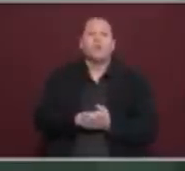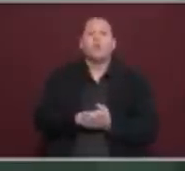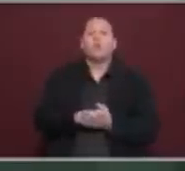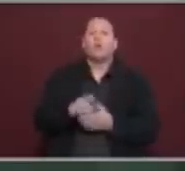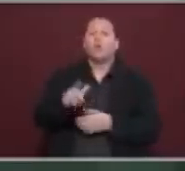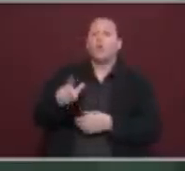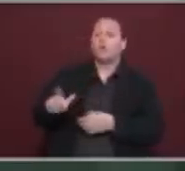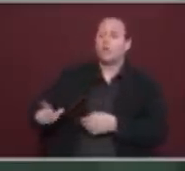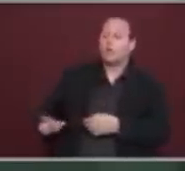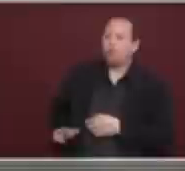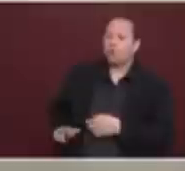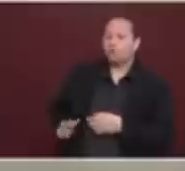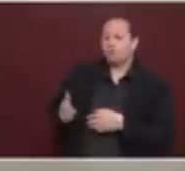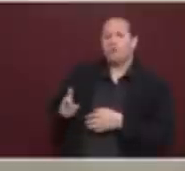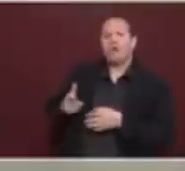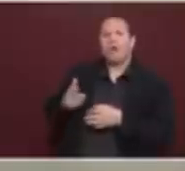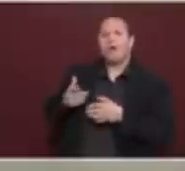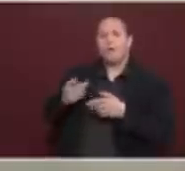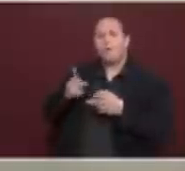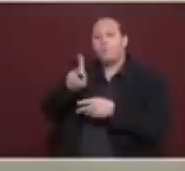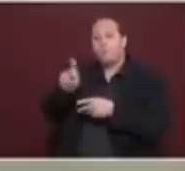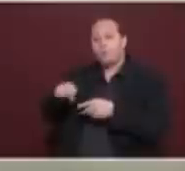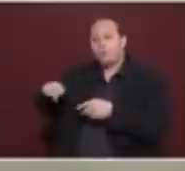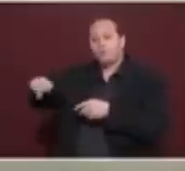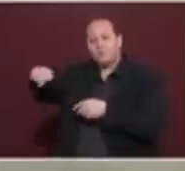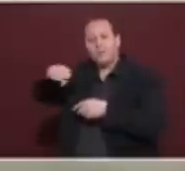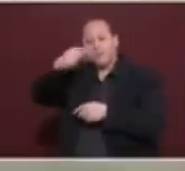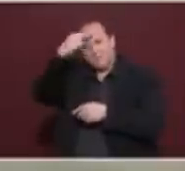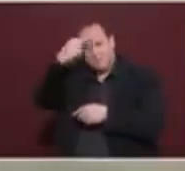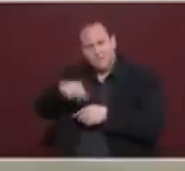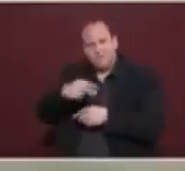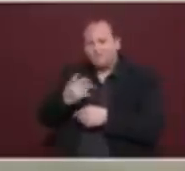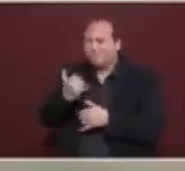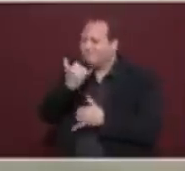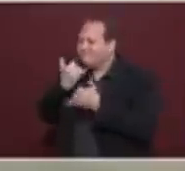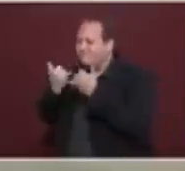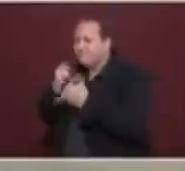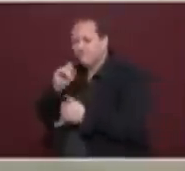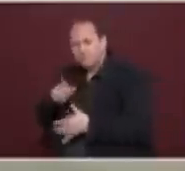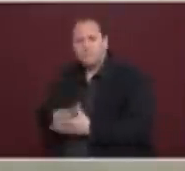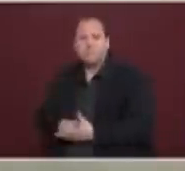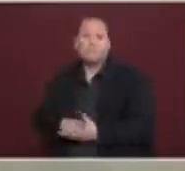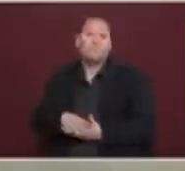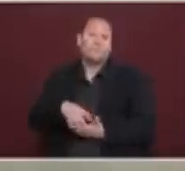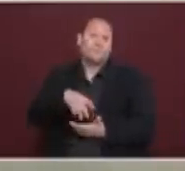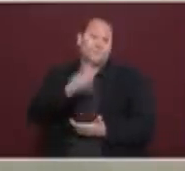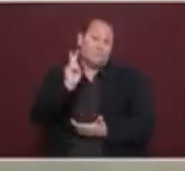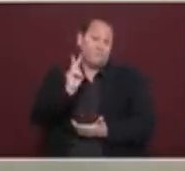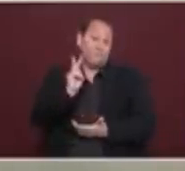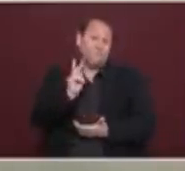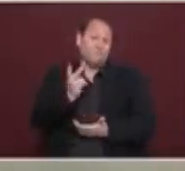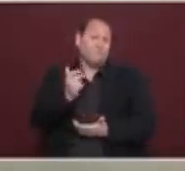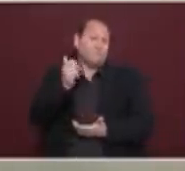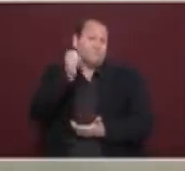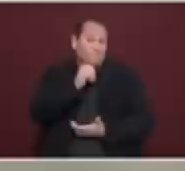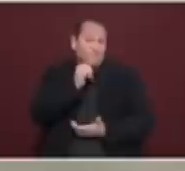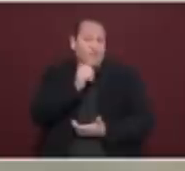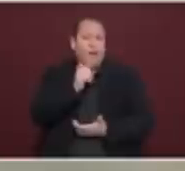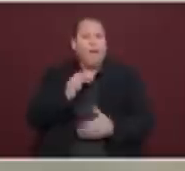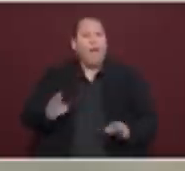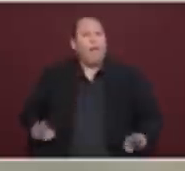de méxico pero siempre va a haber una actitud respetuosa